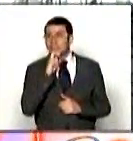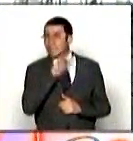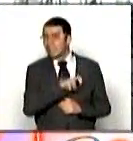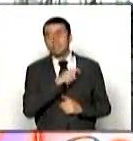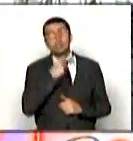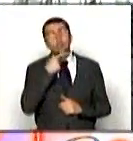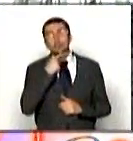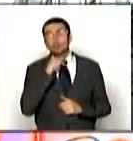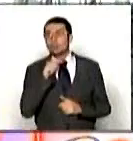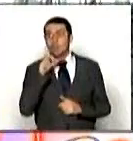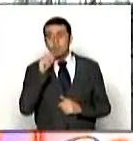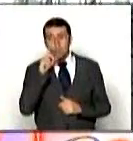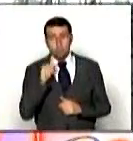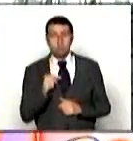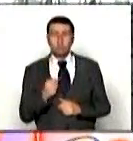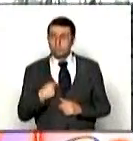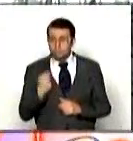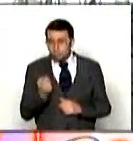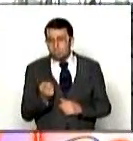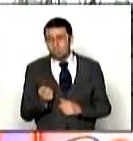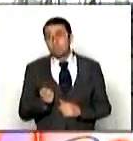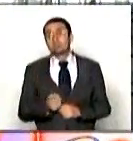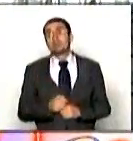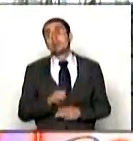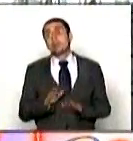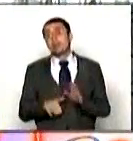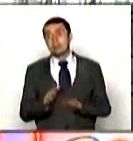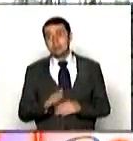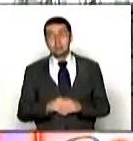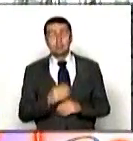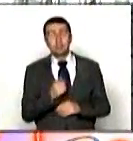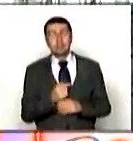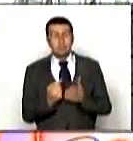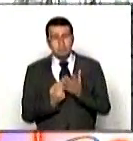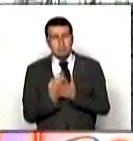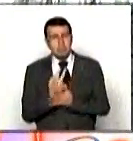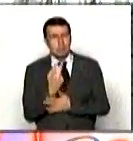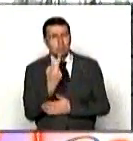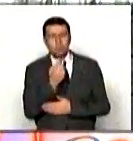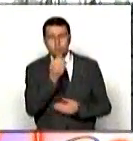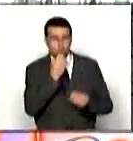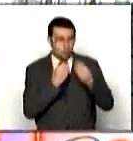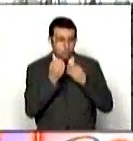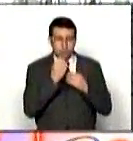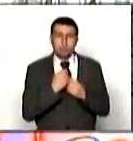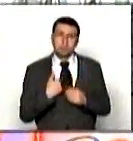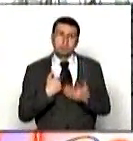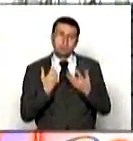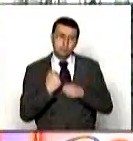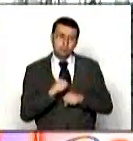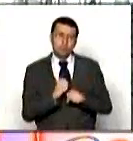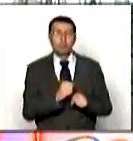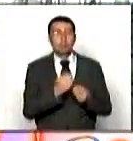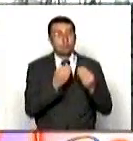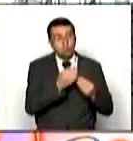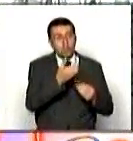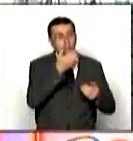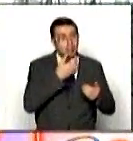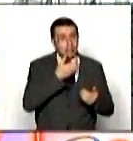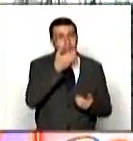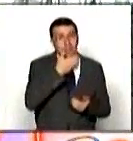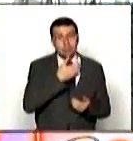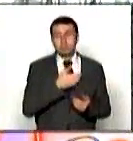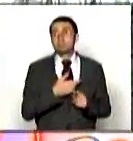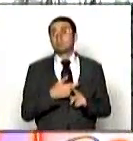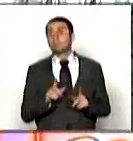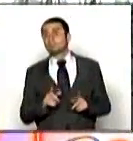pollo, y eso que yo le doy poquitico, le doy más que todo legumbre y trato de que me coma mucha frutica, pero sí, como usted mostró en su palma